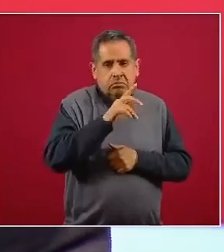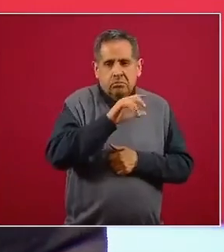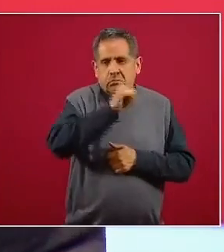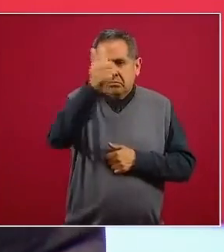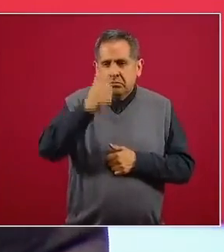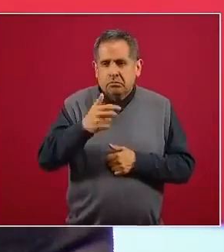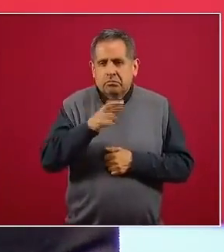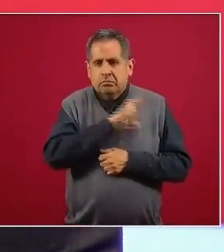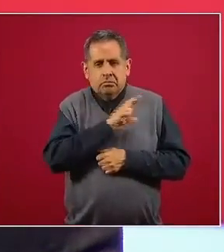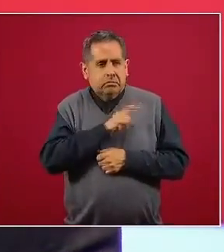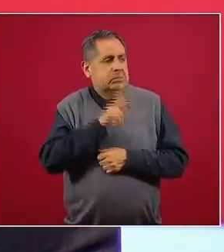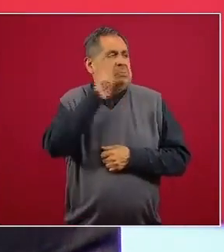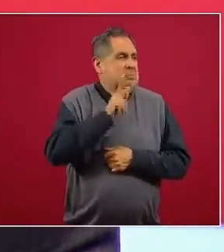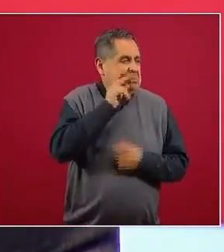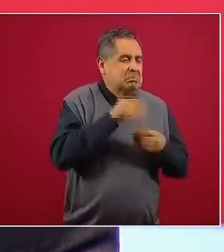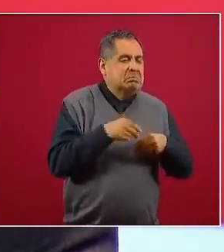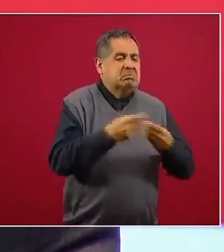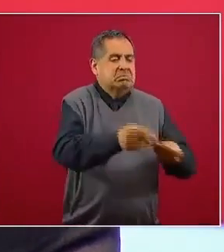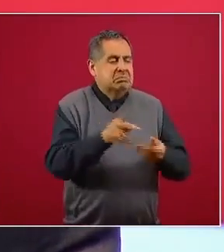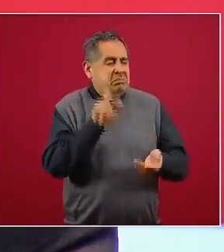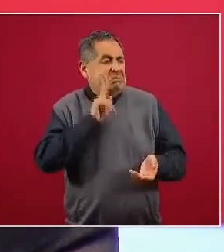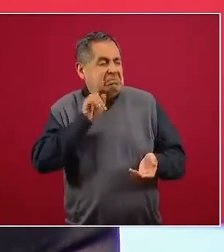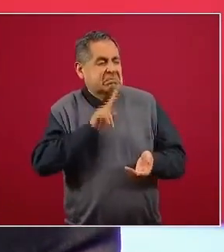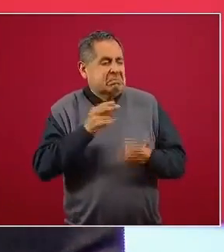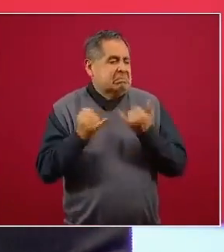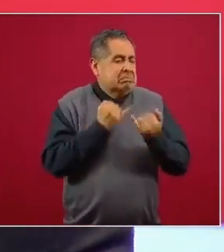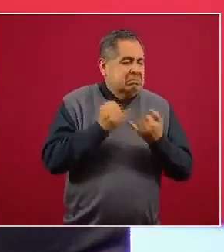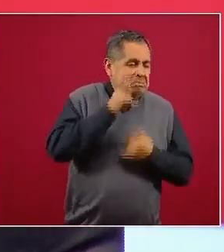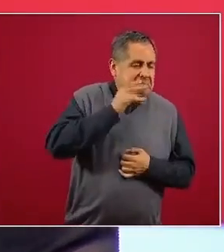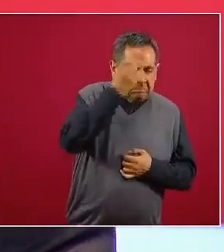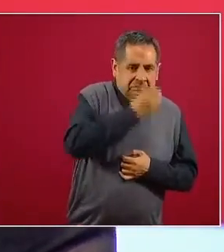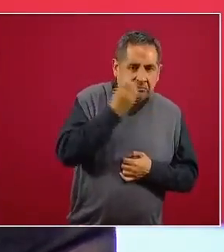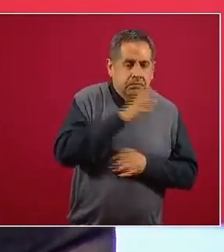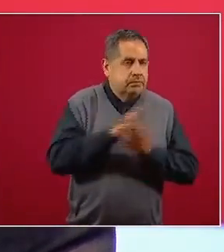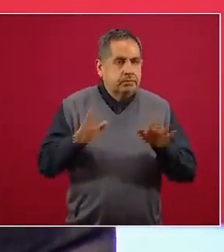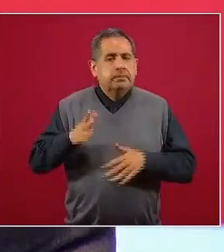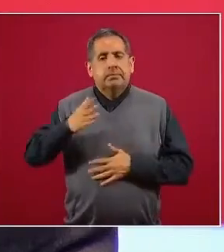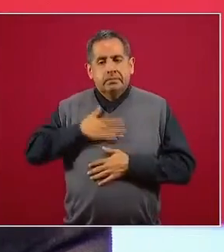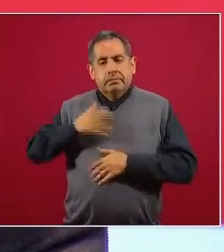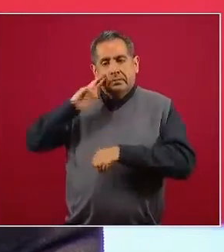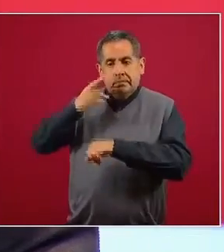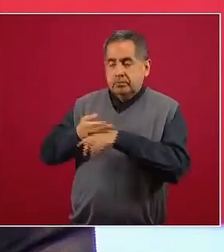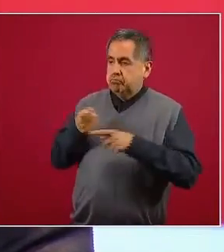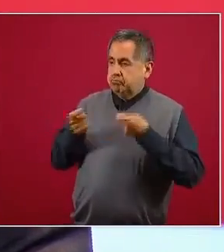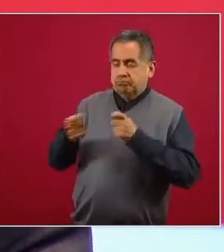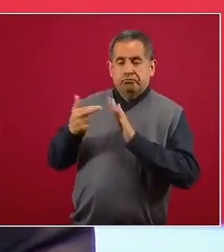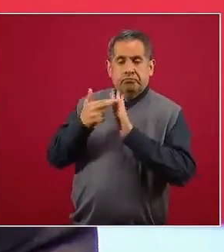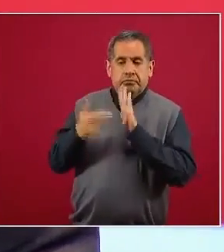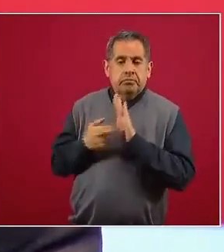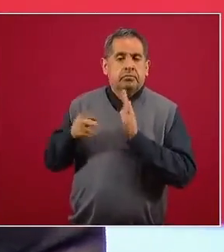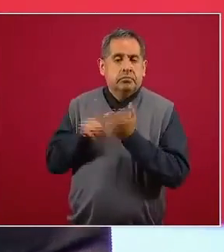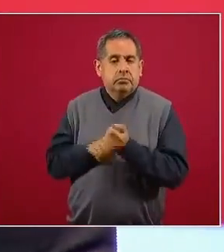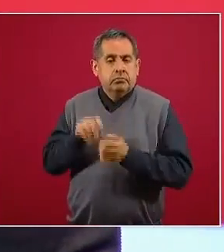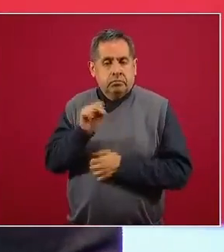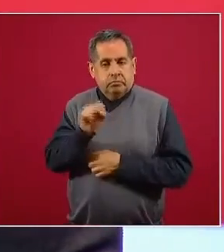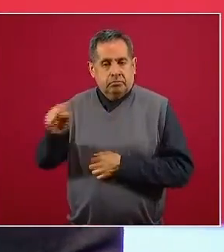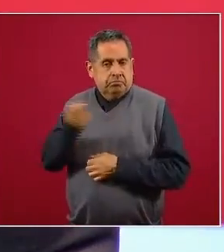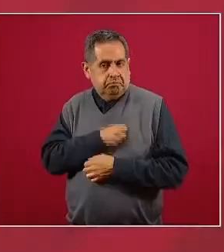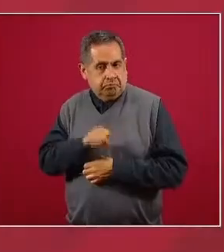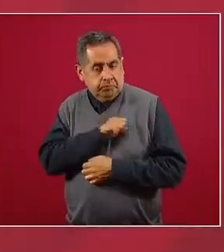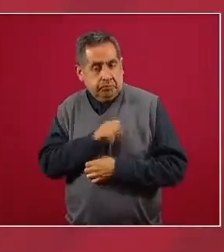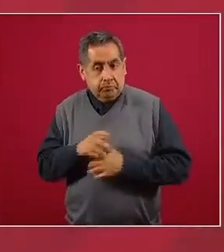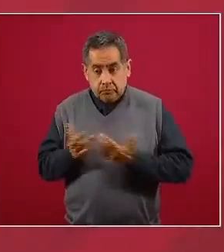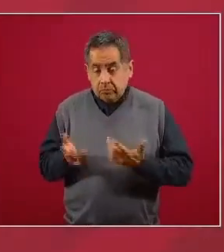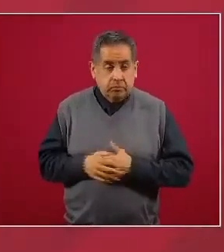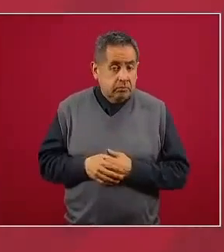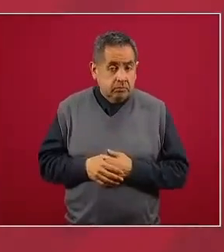o con instituciones públicas la realización de ensayos clínicos. Eso le corresponde regularlo a la Secretaría de Salud.